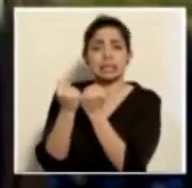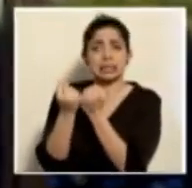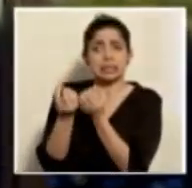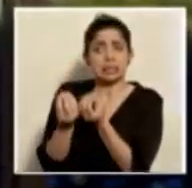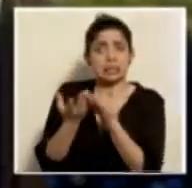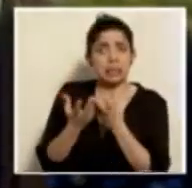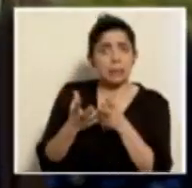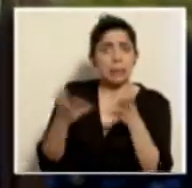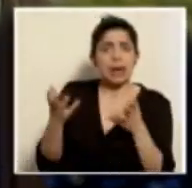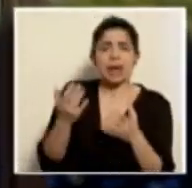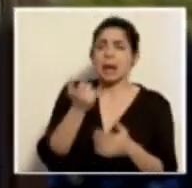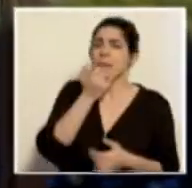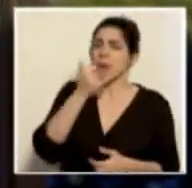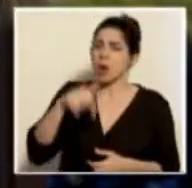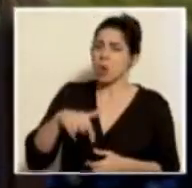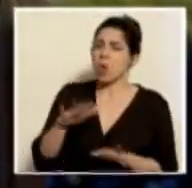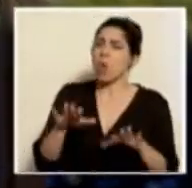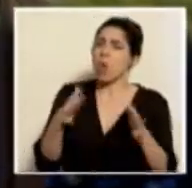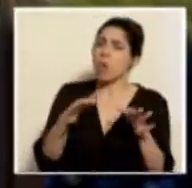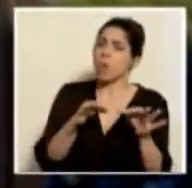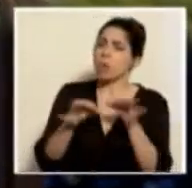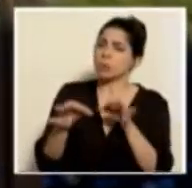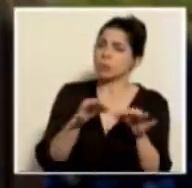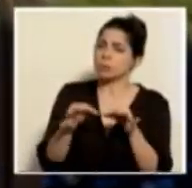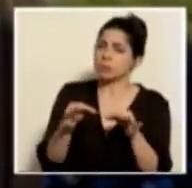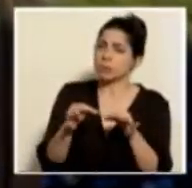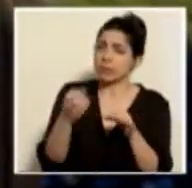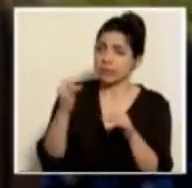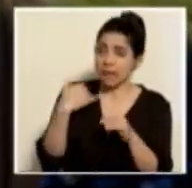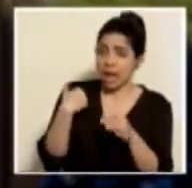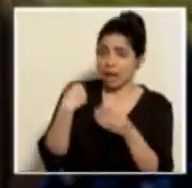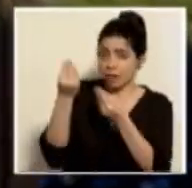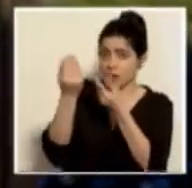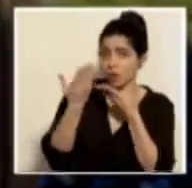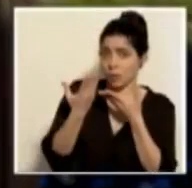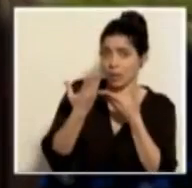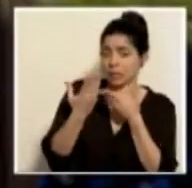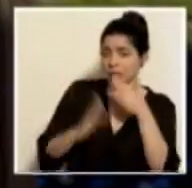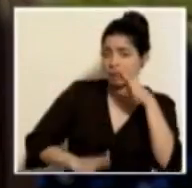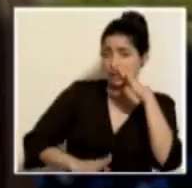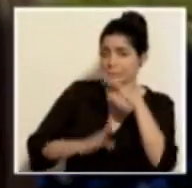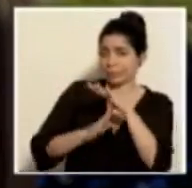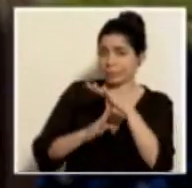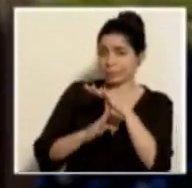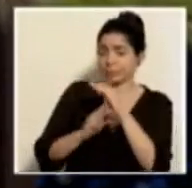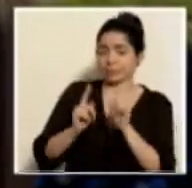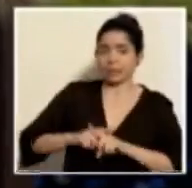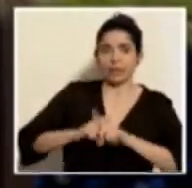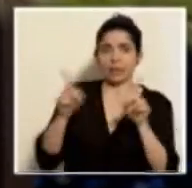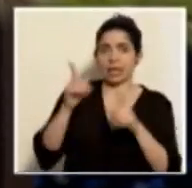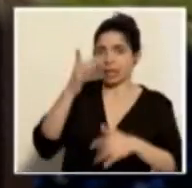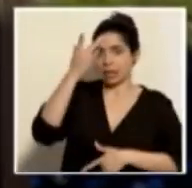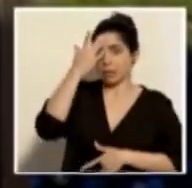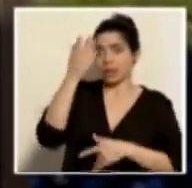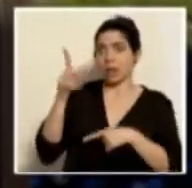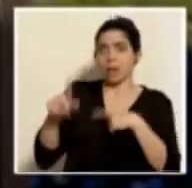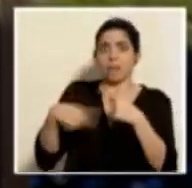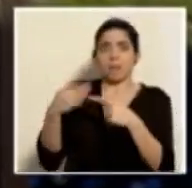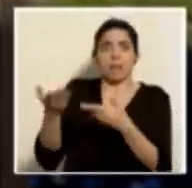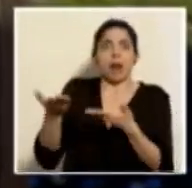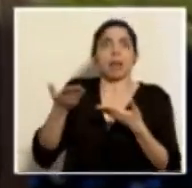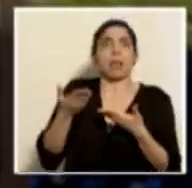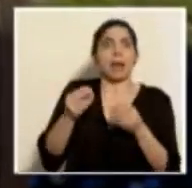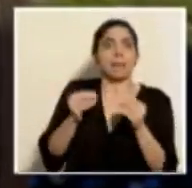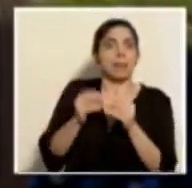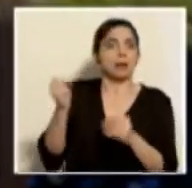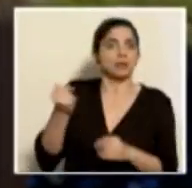¿Qué pasó hoy? ¿Cómo podemos explicar, si tenemos el detalle de este repunte inusual de casos, que bueno, nos va a llevar a medidas